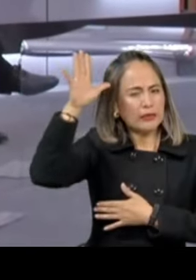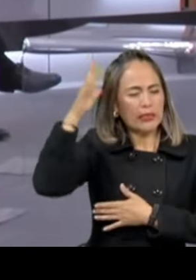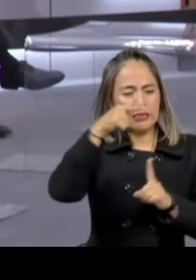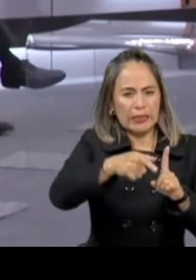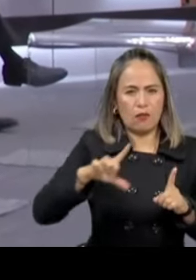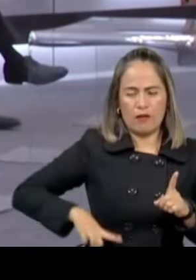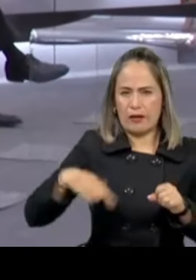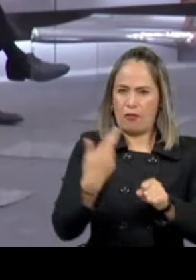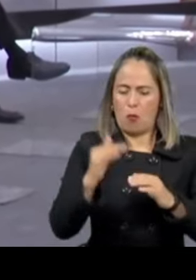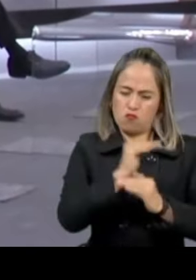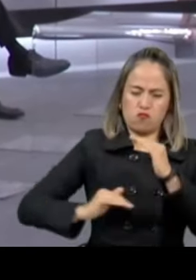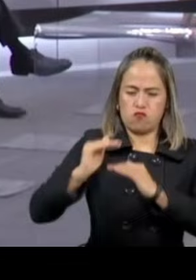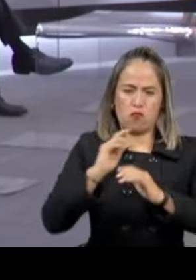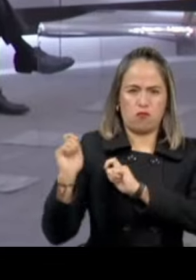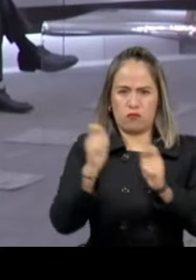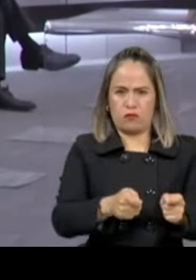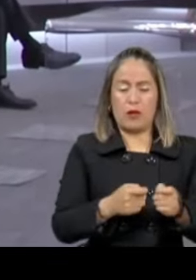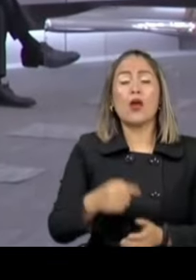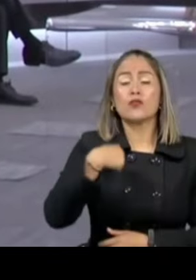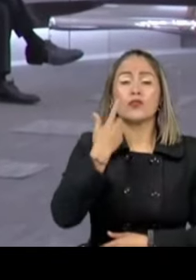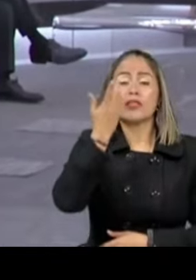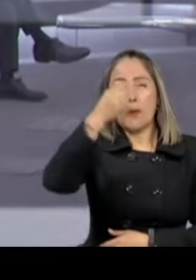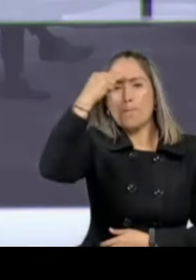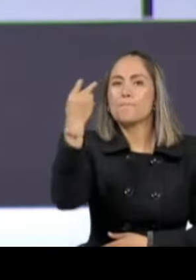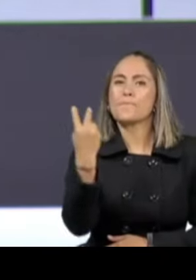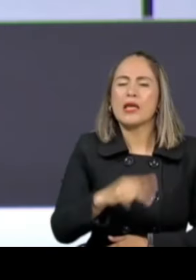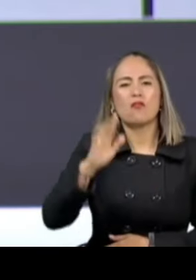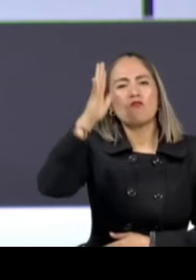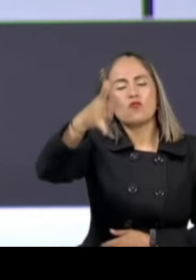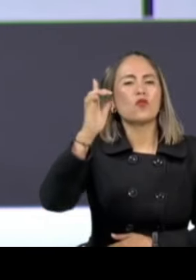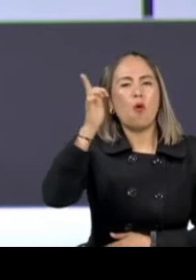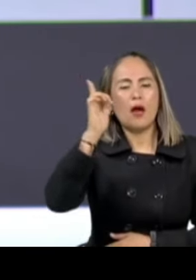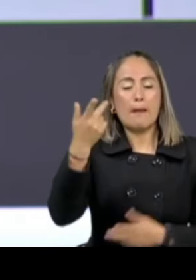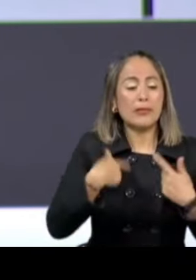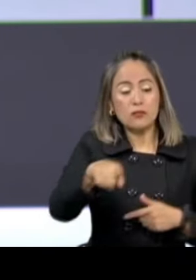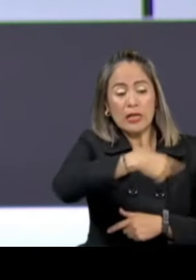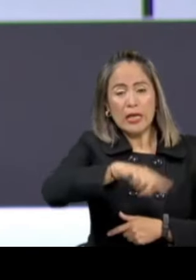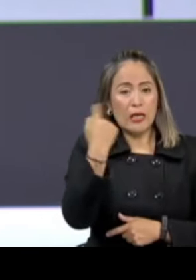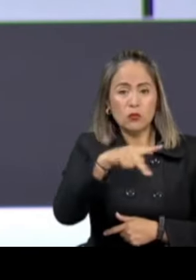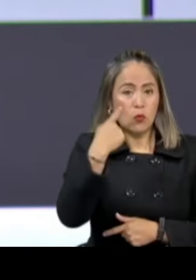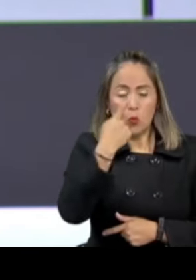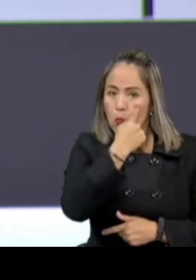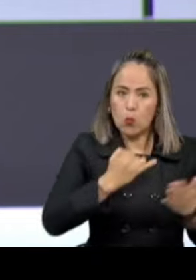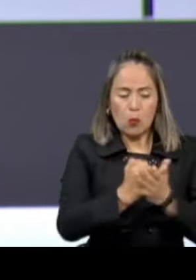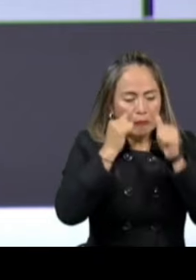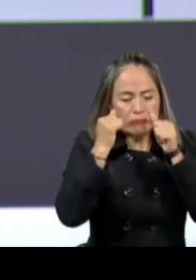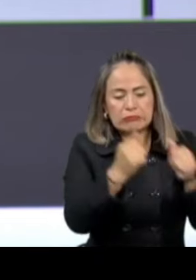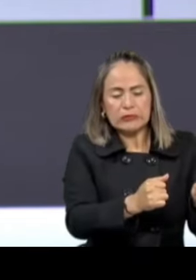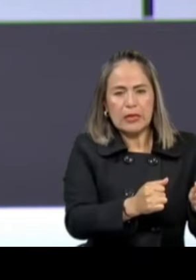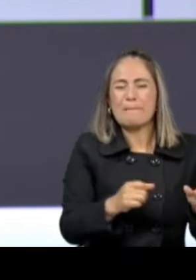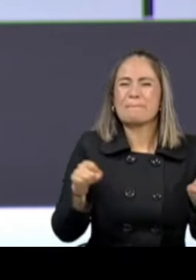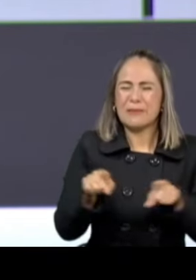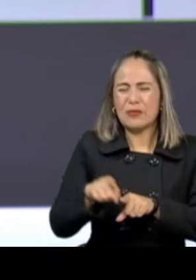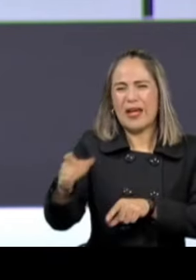de una ciudad o un territorio Yo quiero un México donde se escuche la voz de la plaza pública como diría mi querido paisano